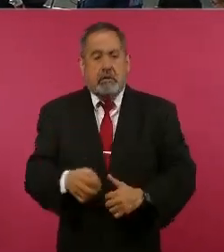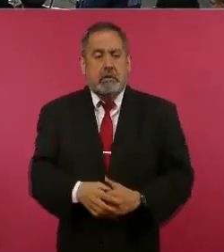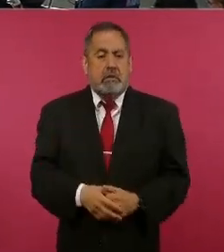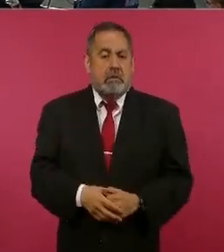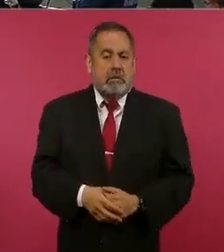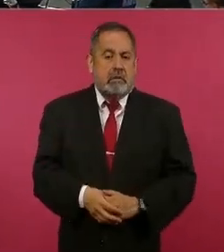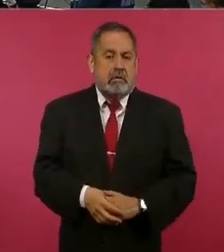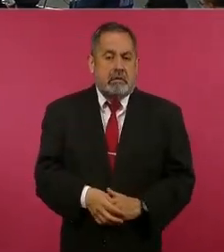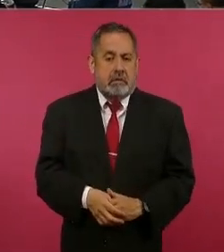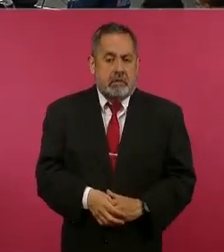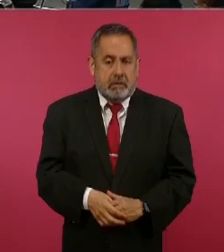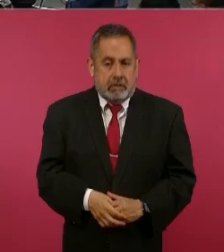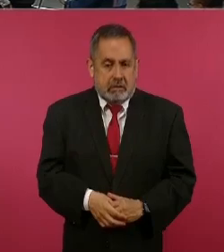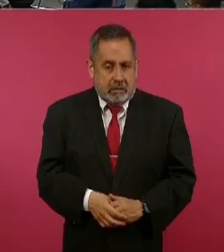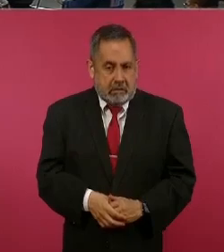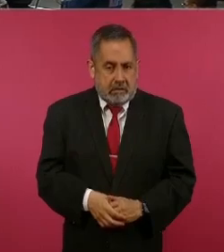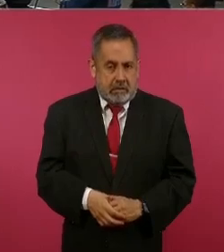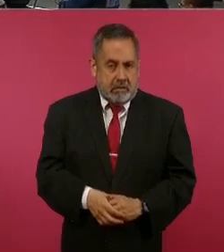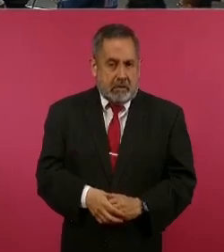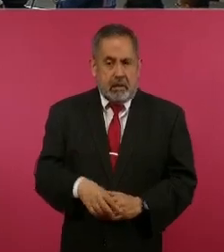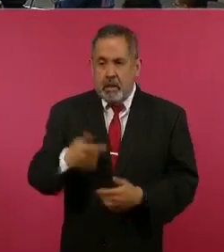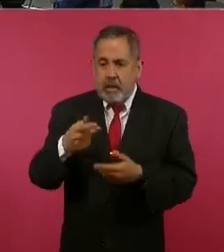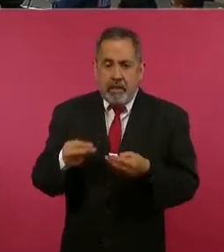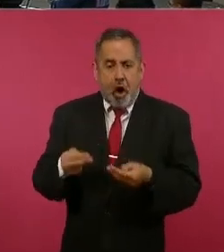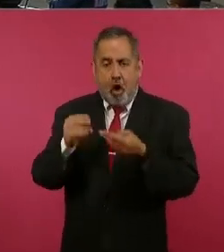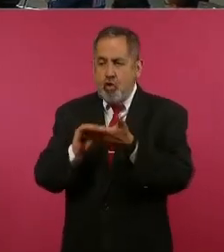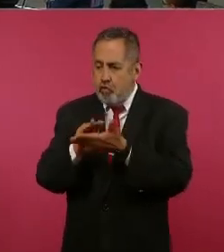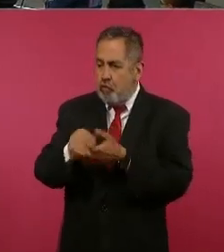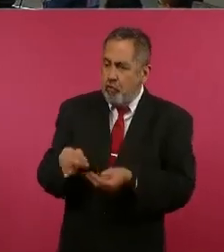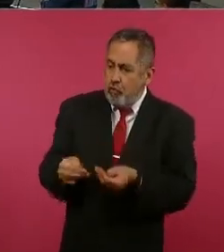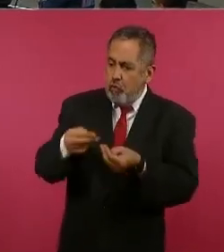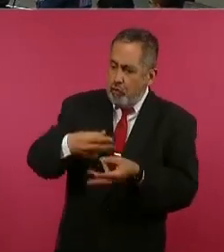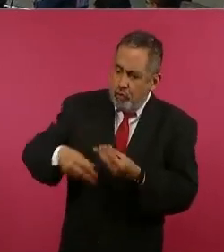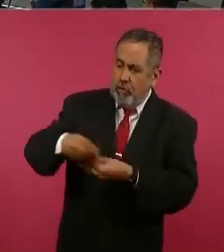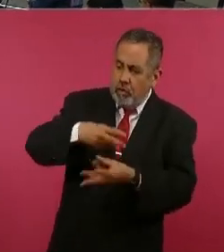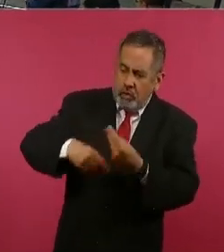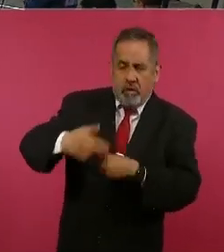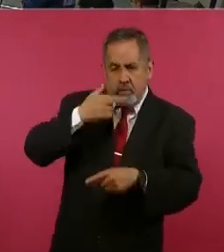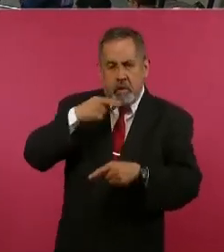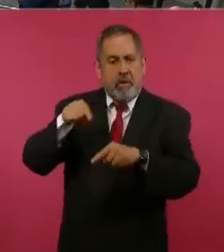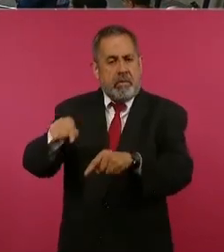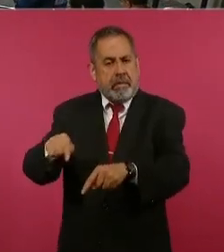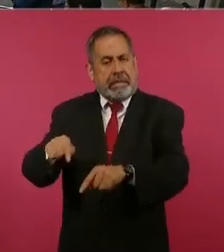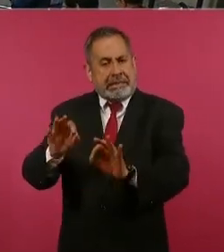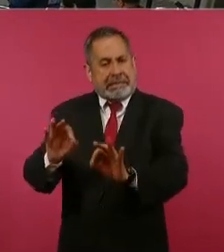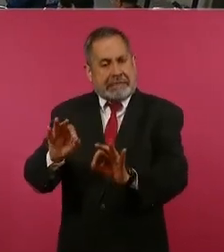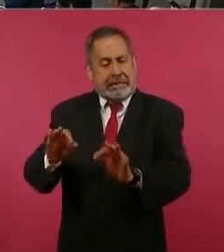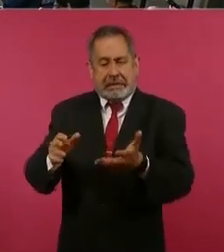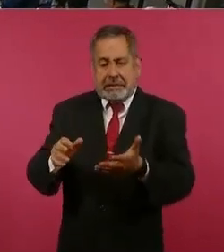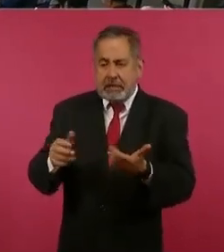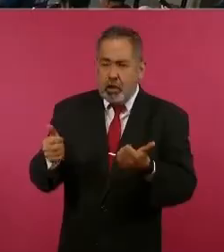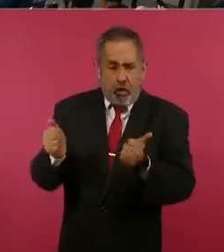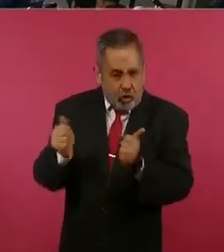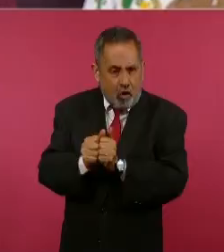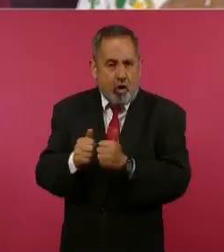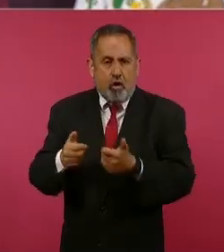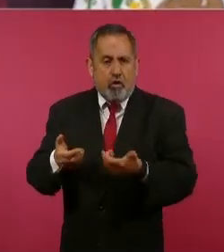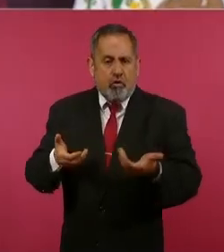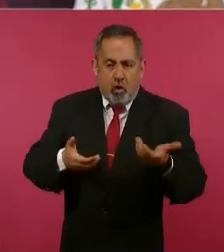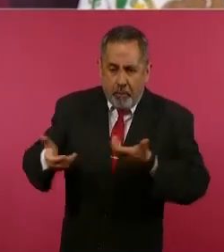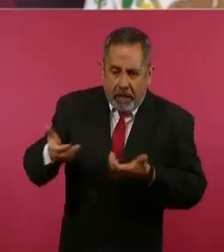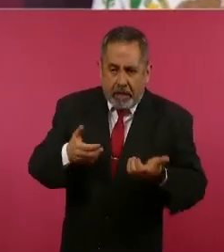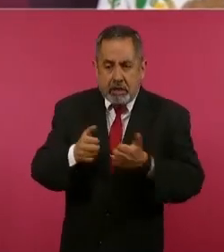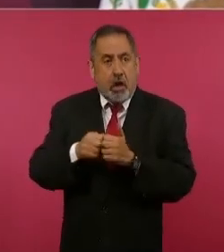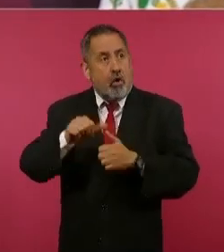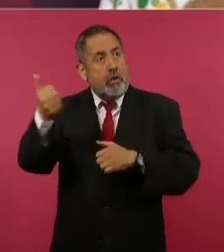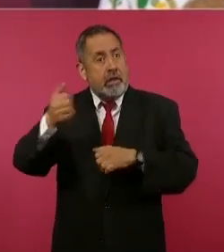no dejar de invertir. Entonces, se complementa la inversión pública con la llegada